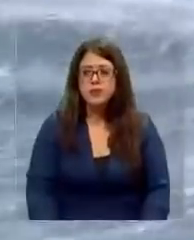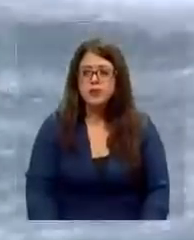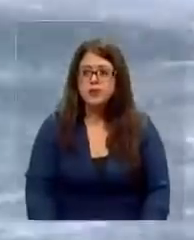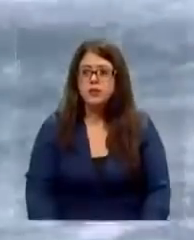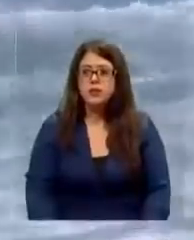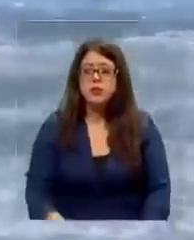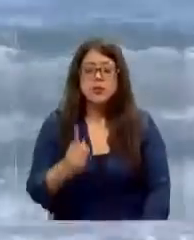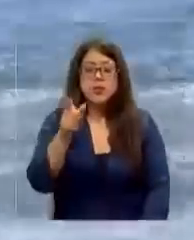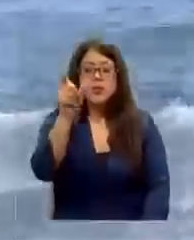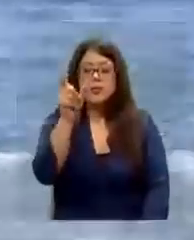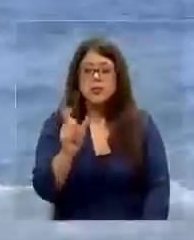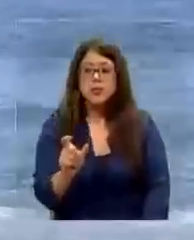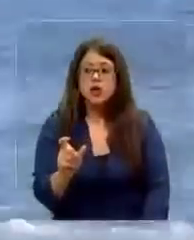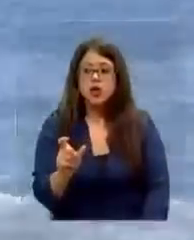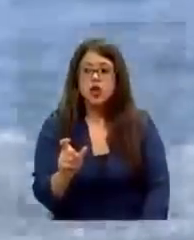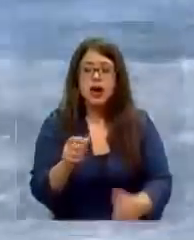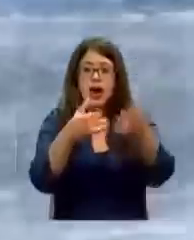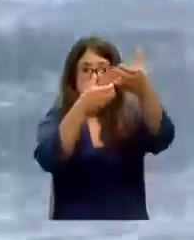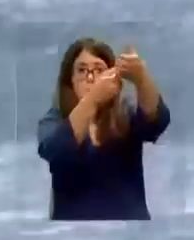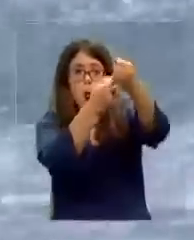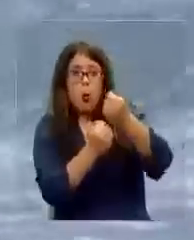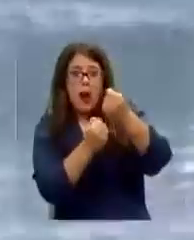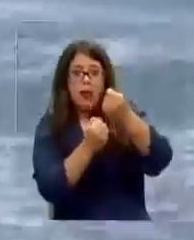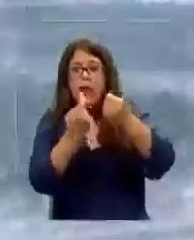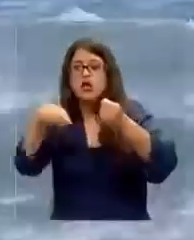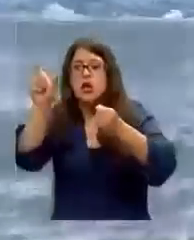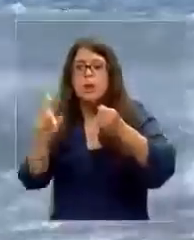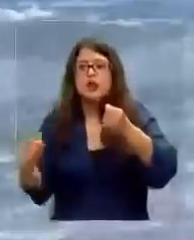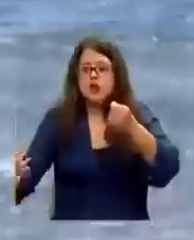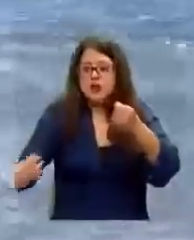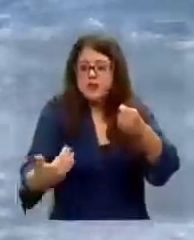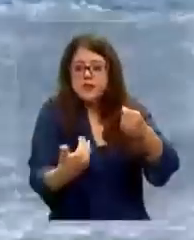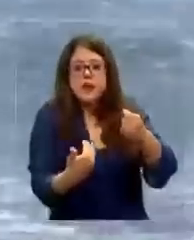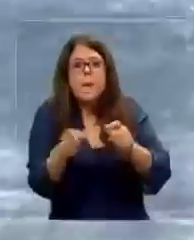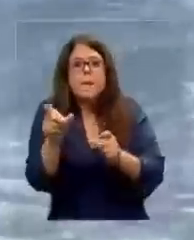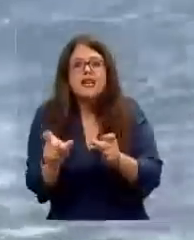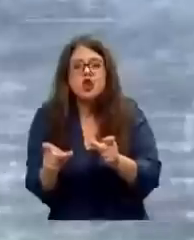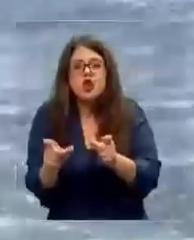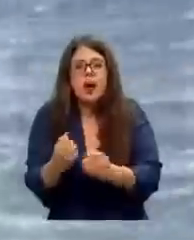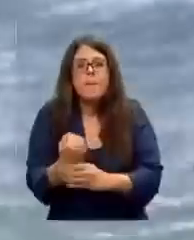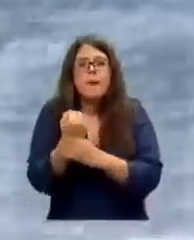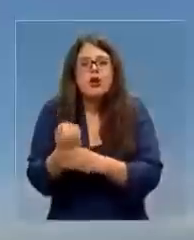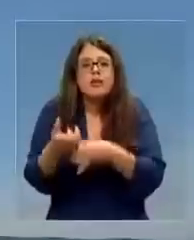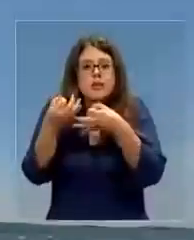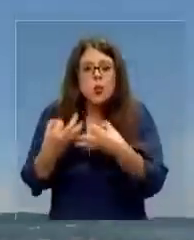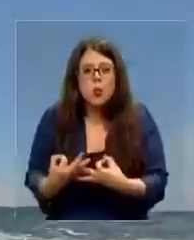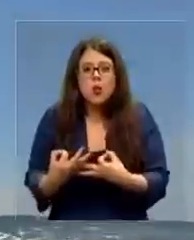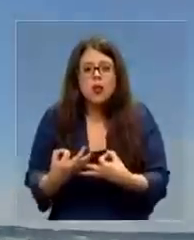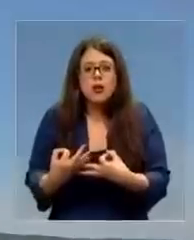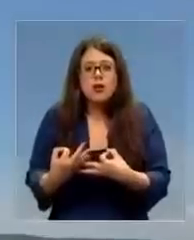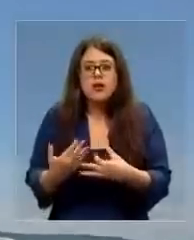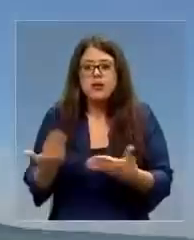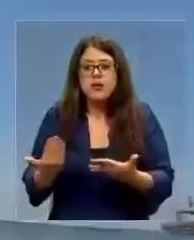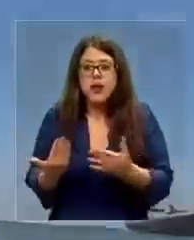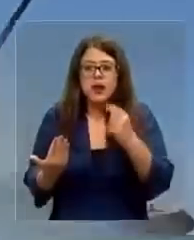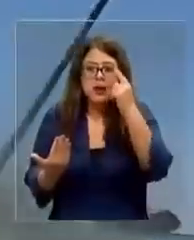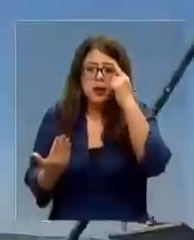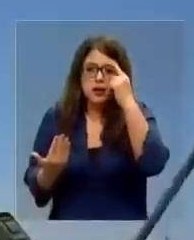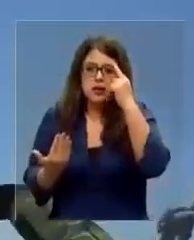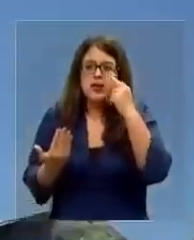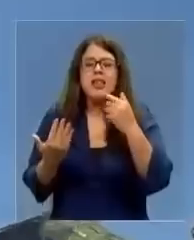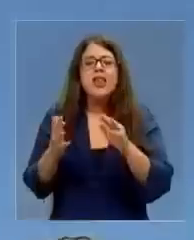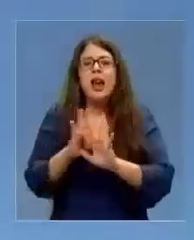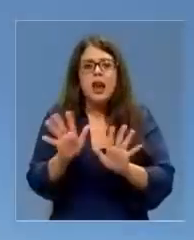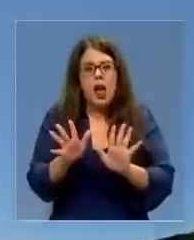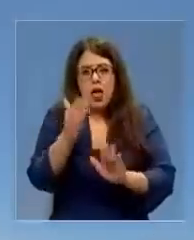Un nadador se dedicó a tener la cuerda y el otro siempre con la víctima. ¿Para qué? Para darle la seguridad de que no le va a